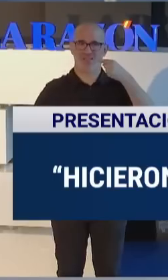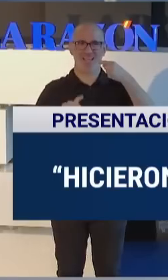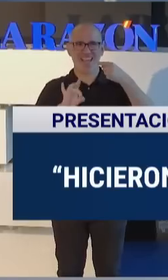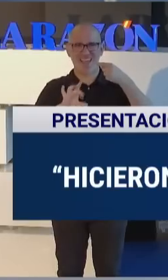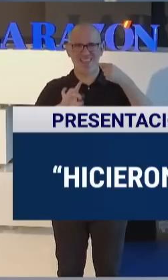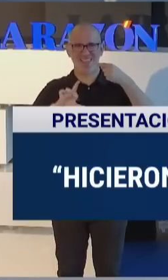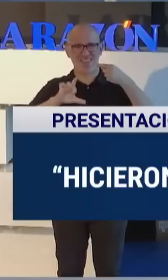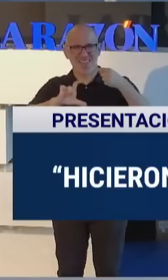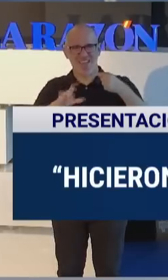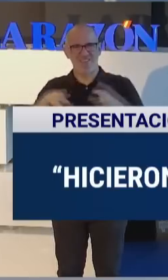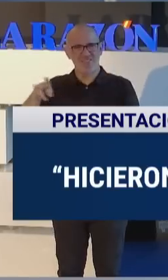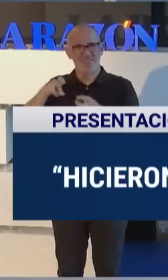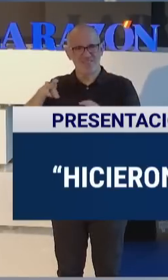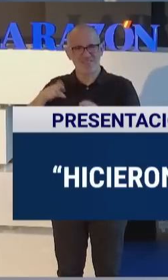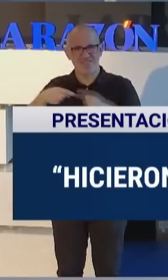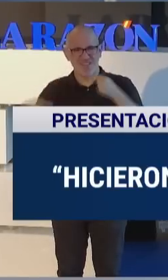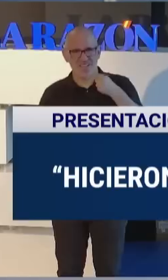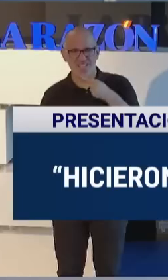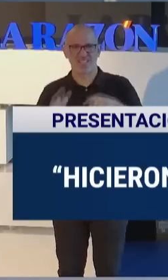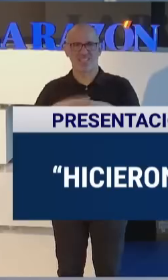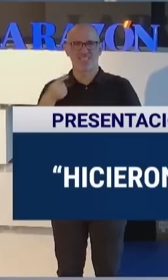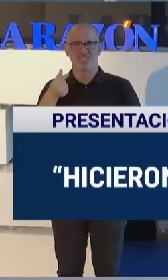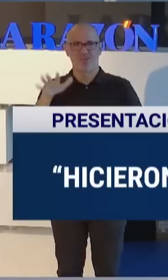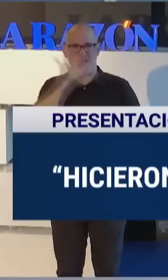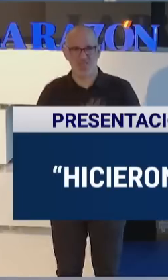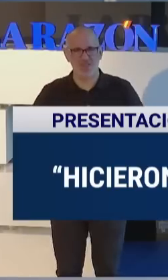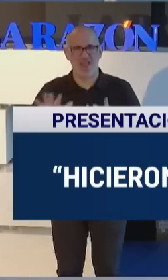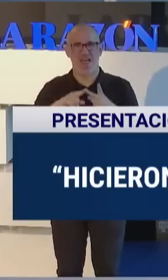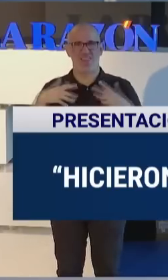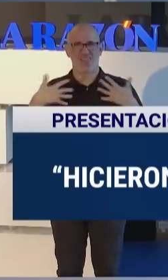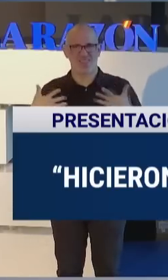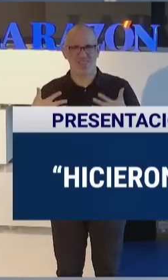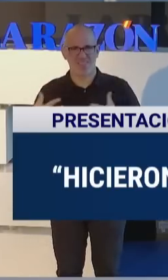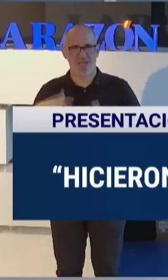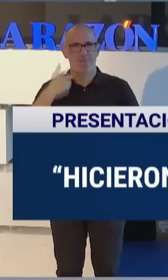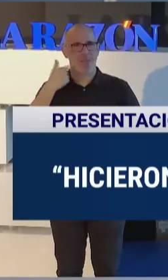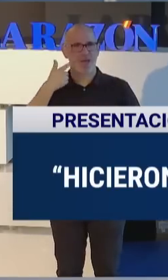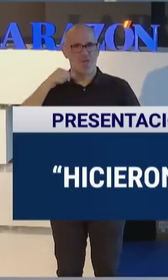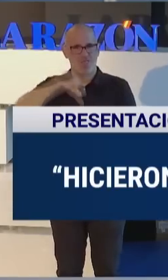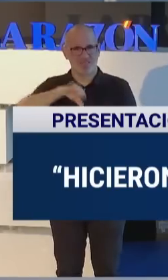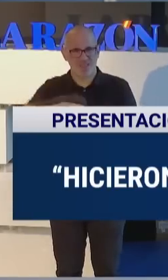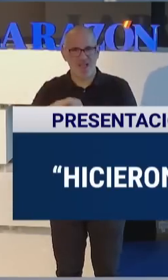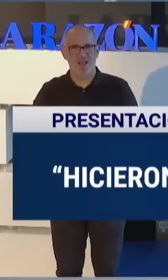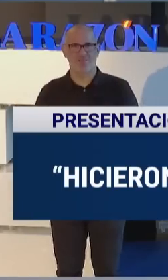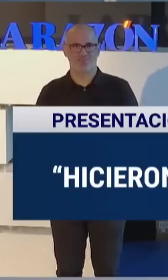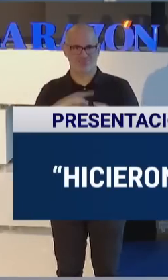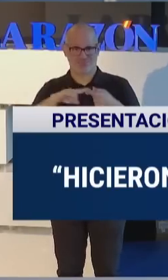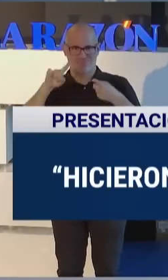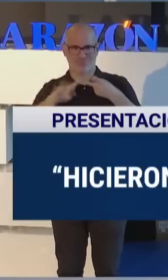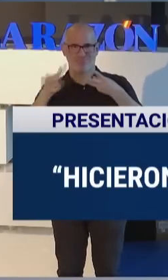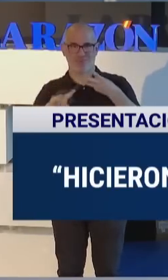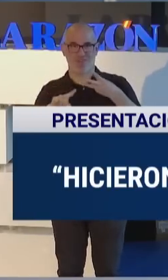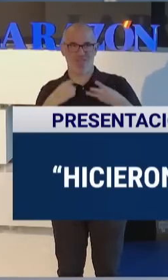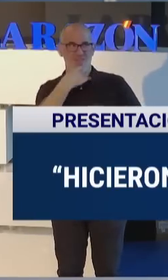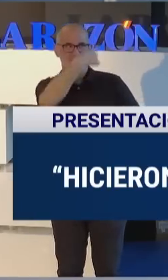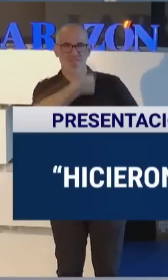fiscal, 5 en el Tesoro Nacional, 10 en el Banco Central. Nos decían que era imposible